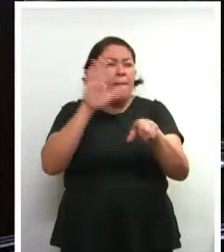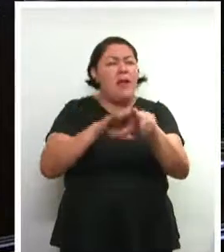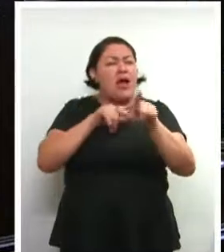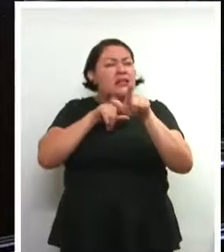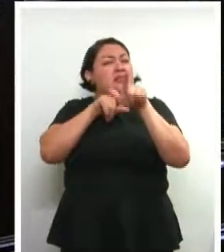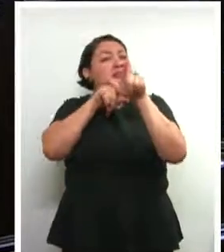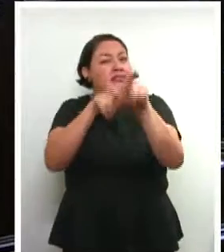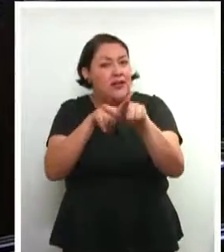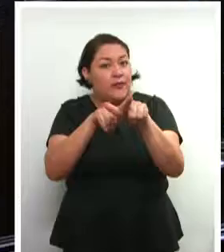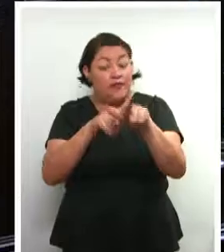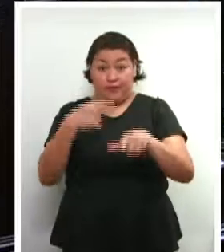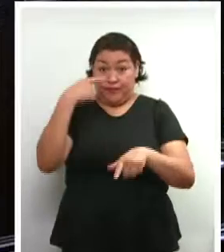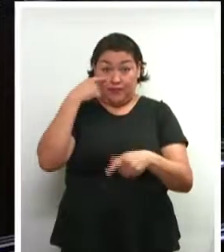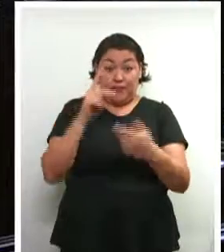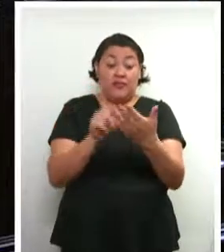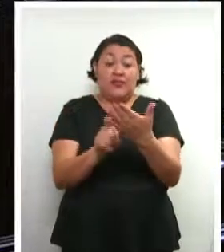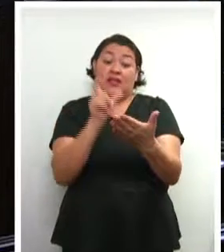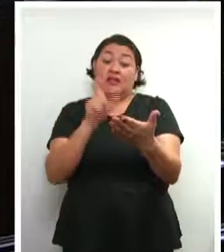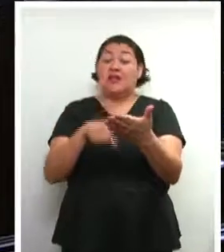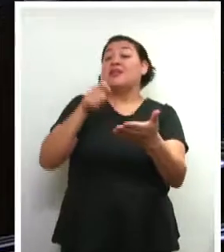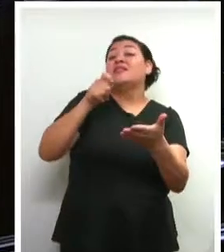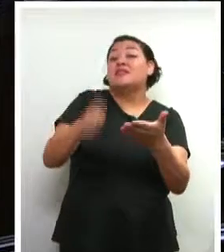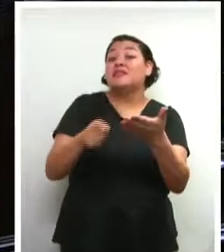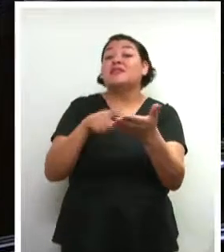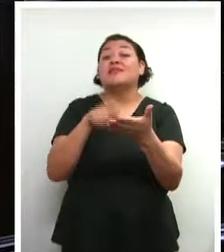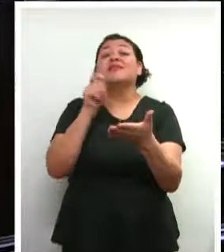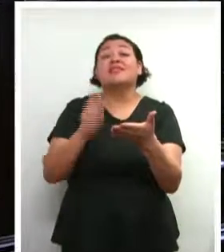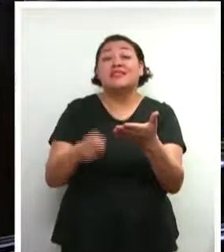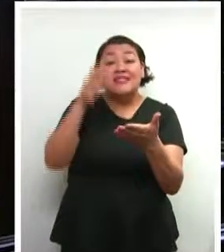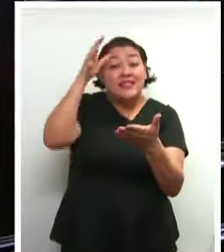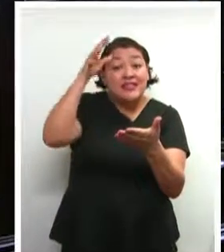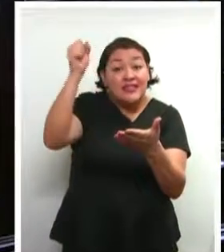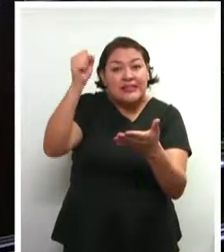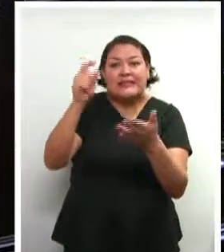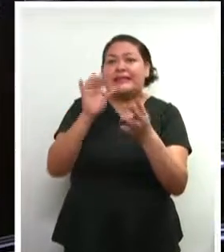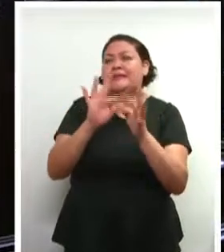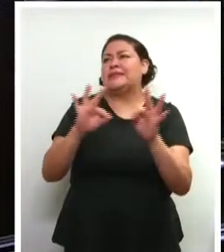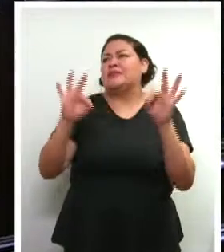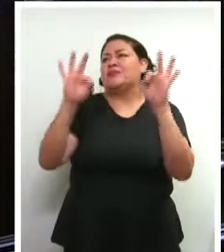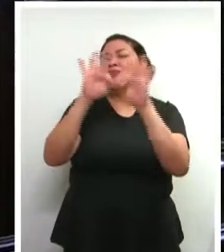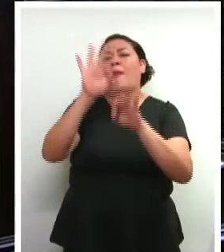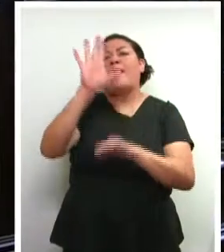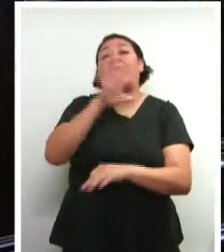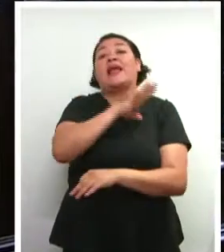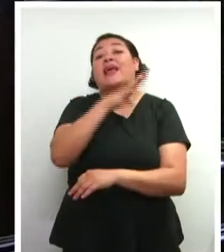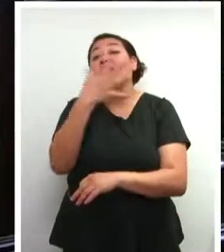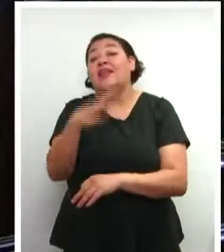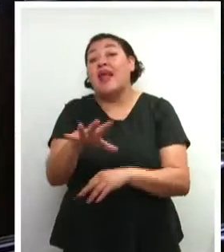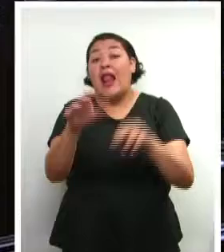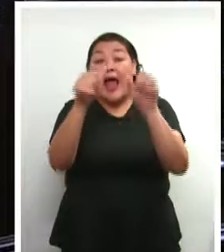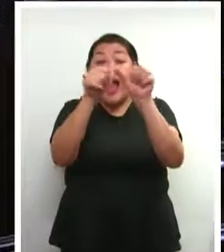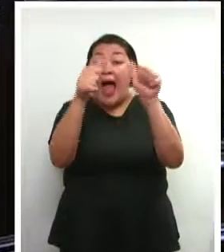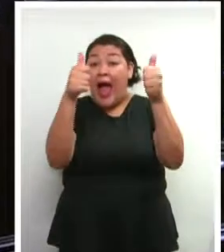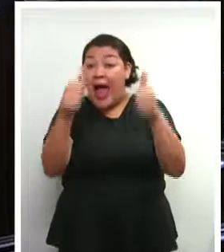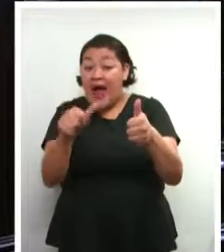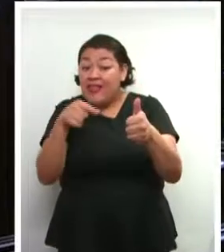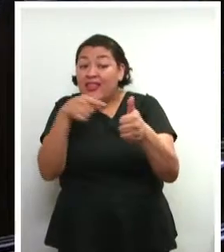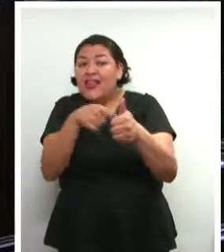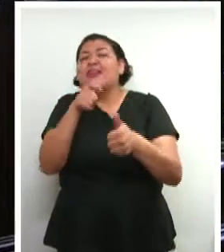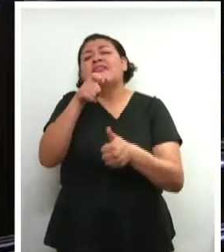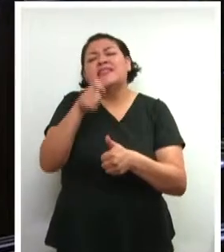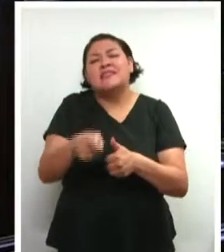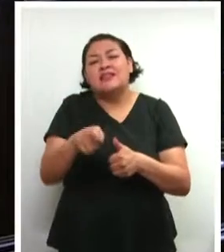Si vemos esta definición, es conceptualmente realmente muy generalizante. Las artes tienen o deberían